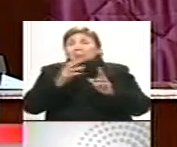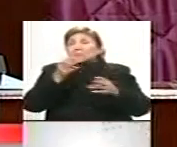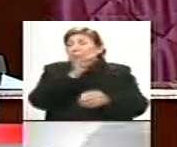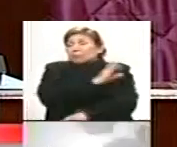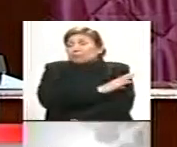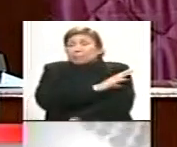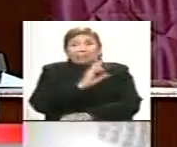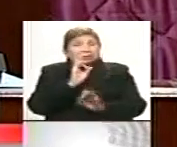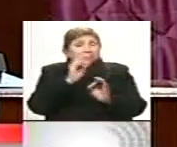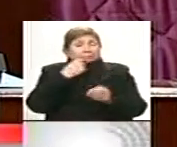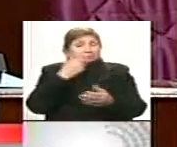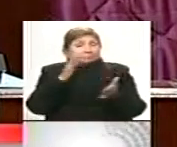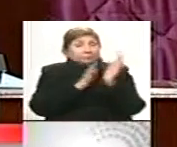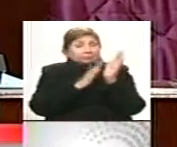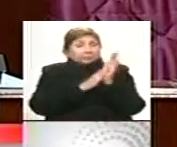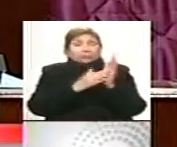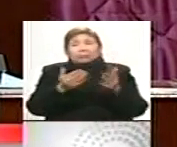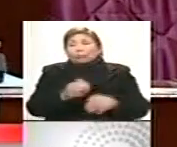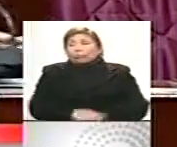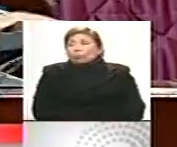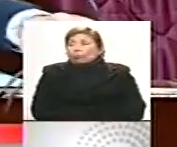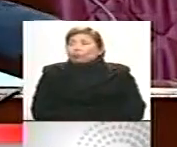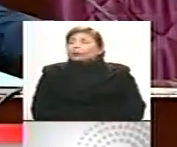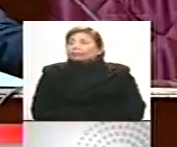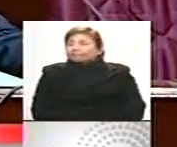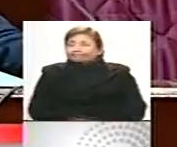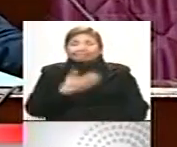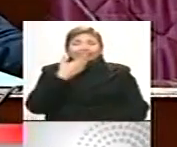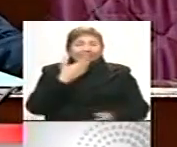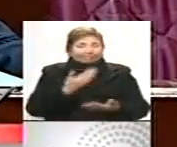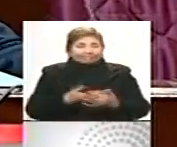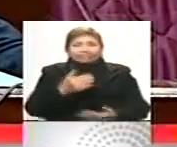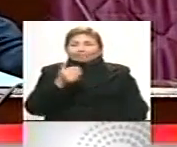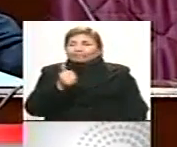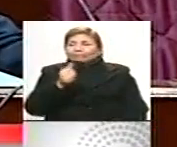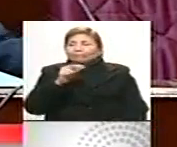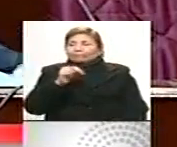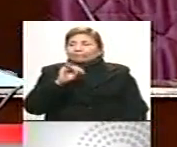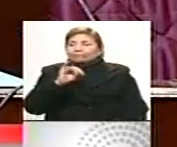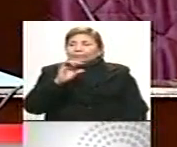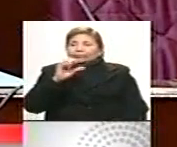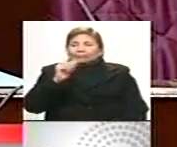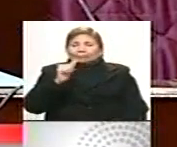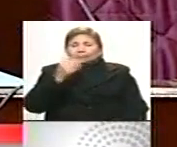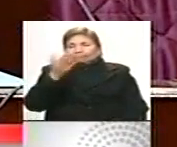Nada más, señor defensor del pueblo. Gracias, congresista Aguinaga. La palabra.